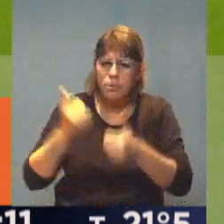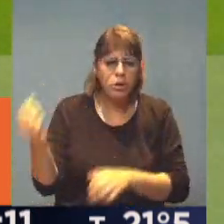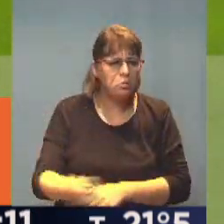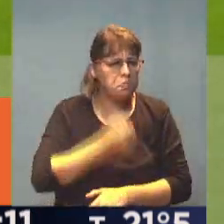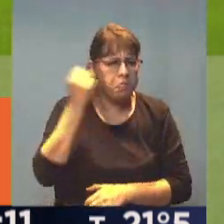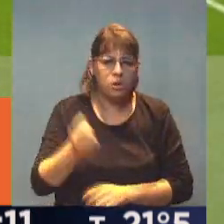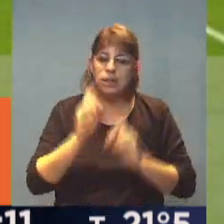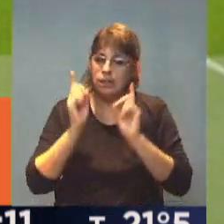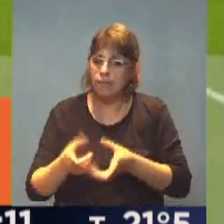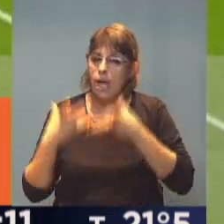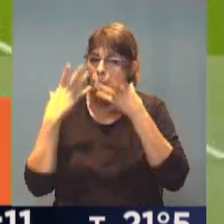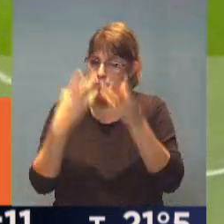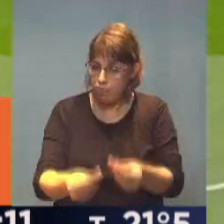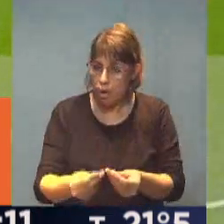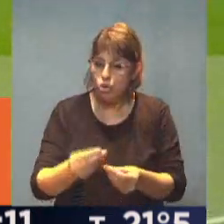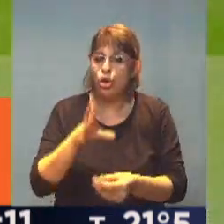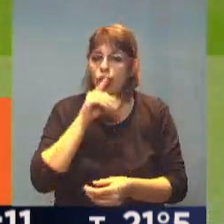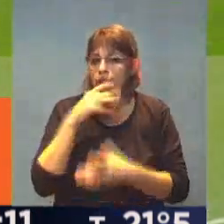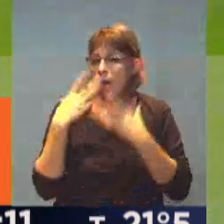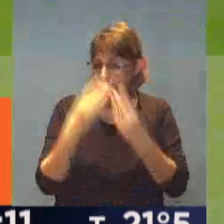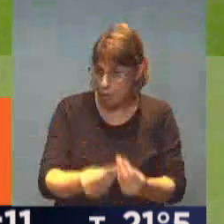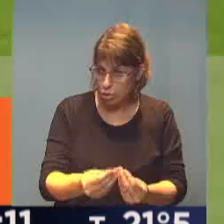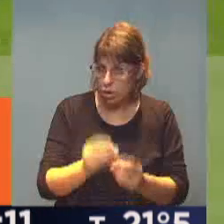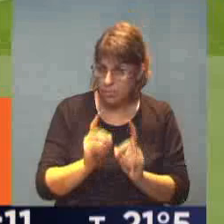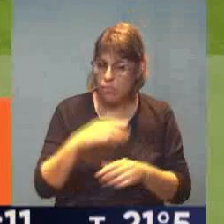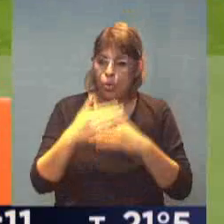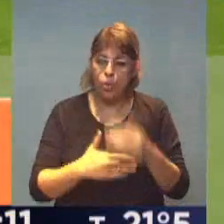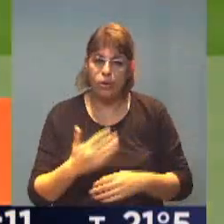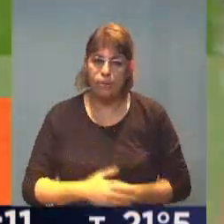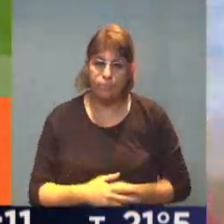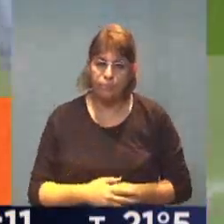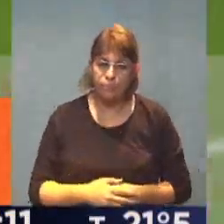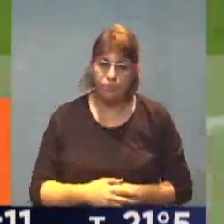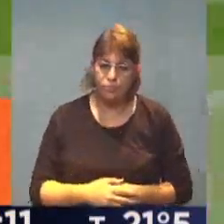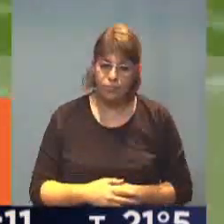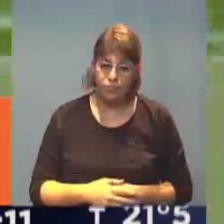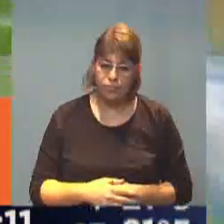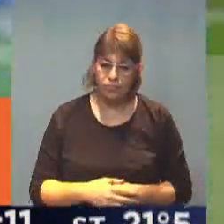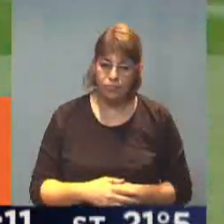también el apoyo, lógicamente, del cuerpo técnico, ¿eh? Jugada de conjunto, definición perfecta.